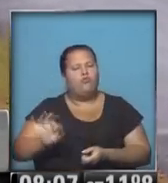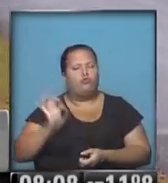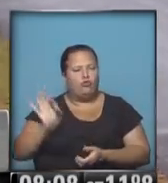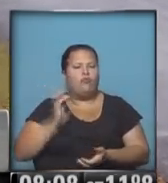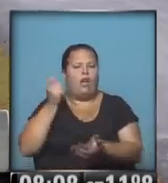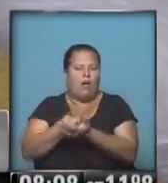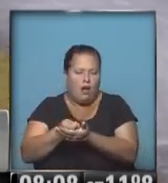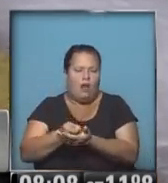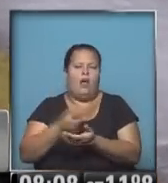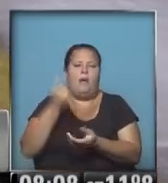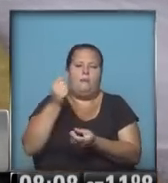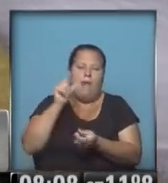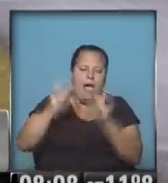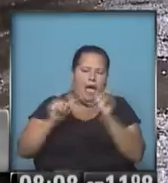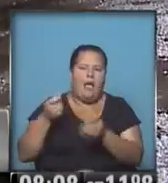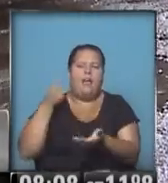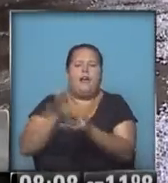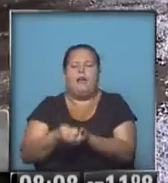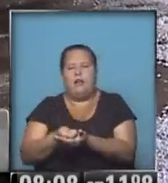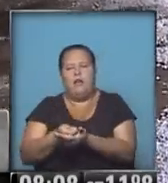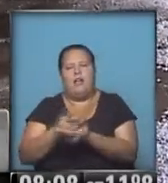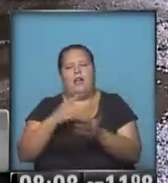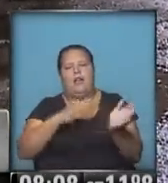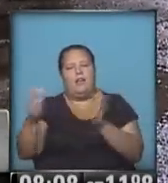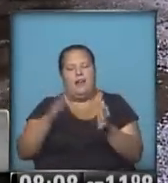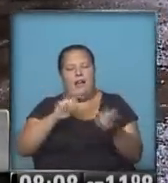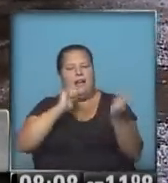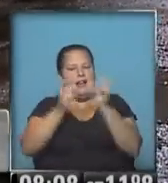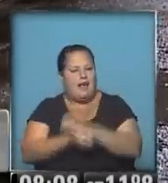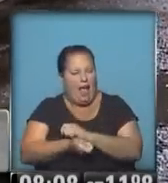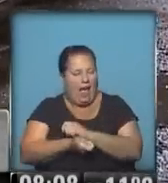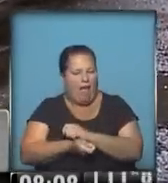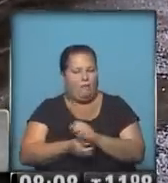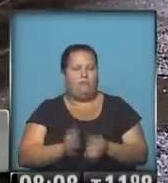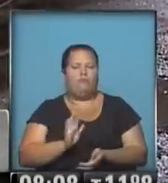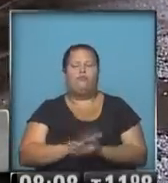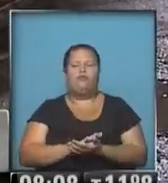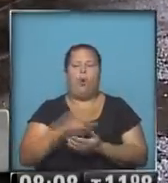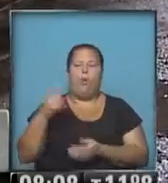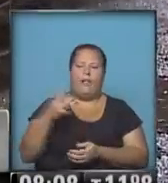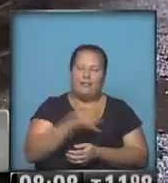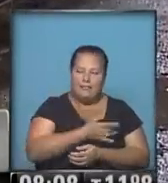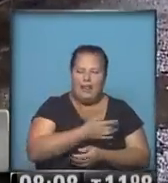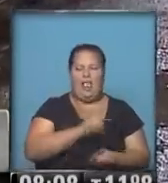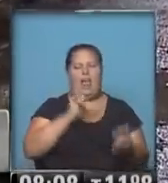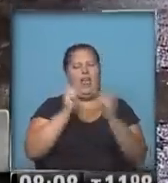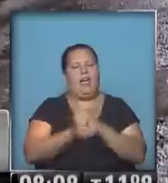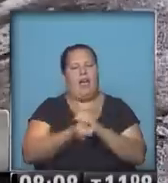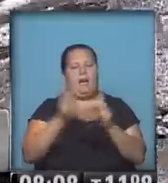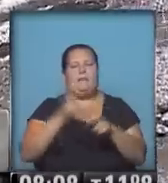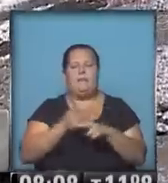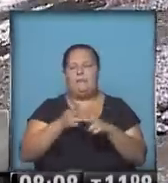años, compensando tarifas, incorporando este proceso de transformación en materia ferroviaria, renovando el